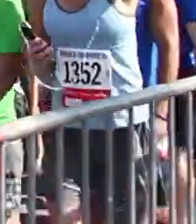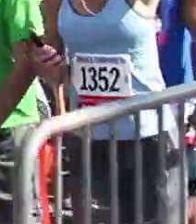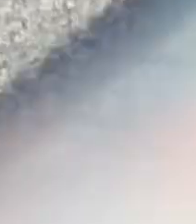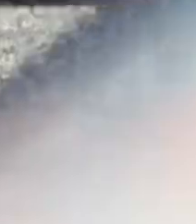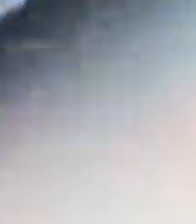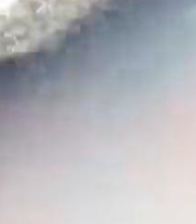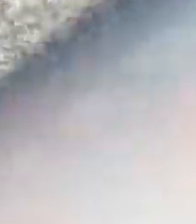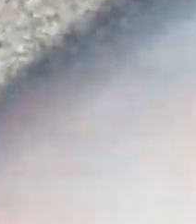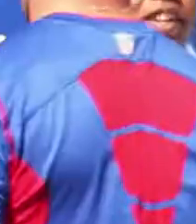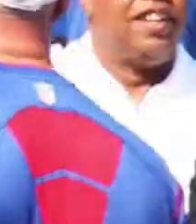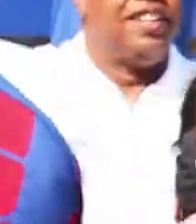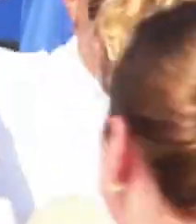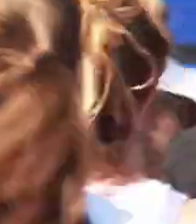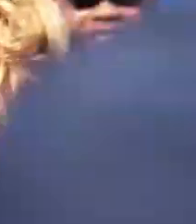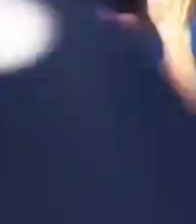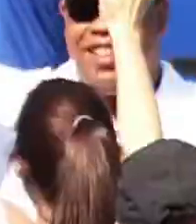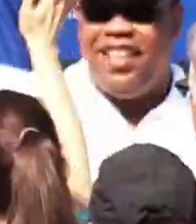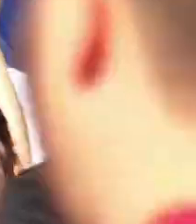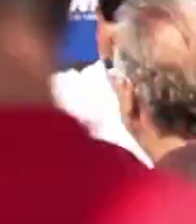Ahorita nos vemos.